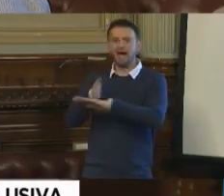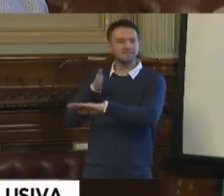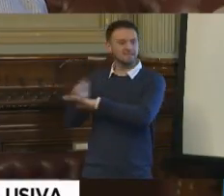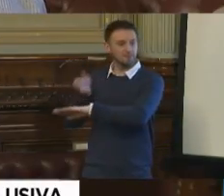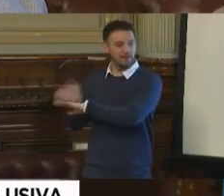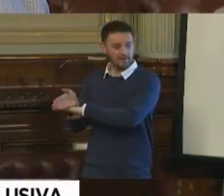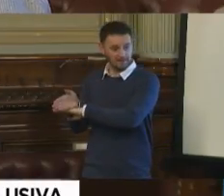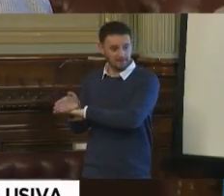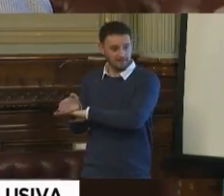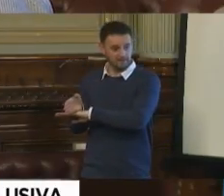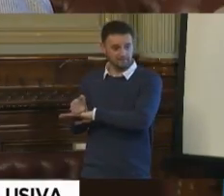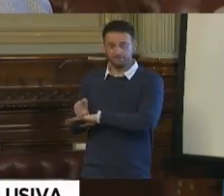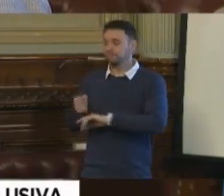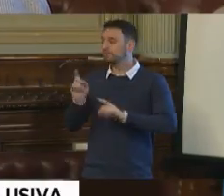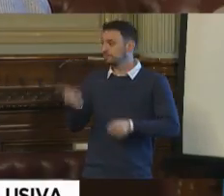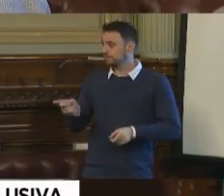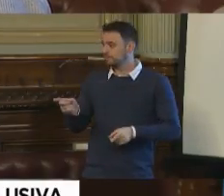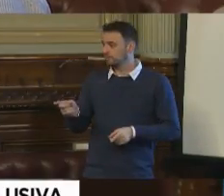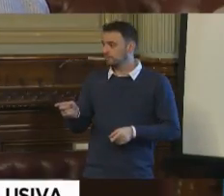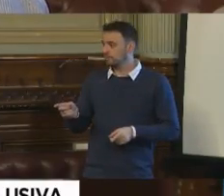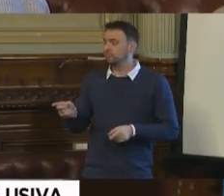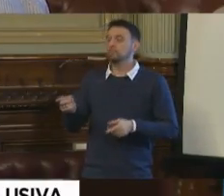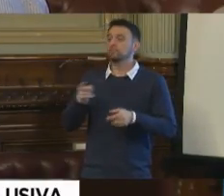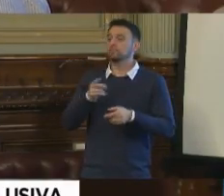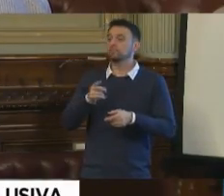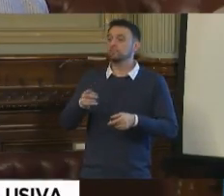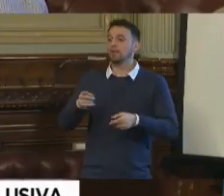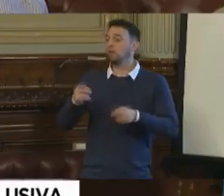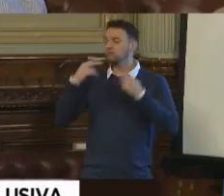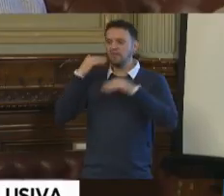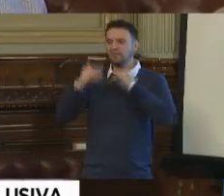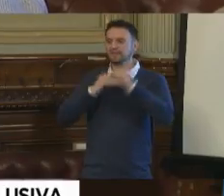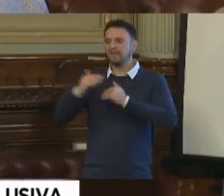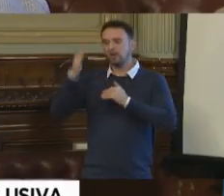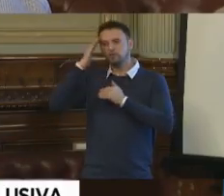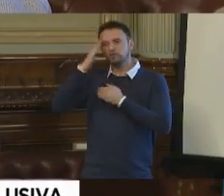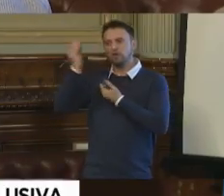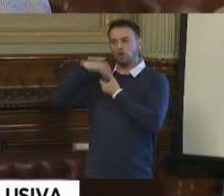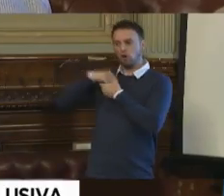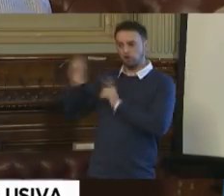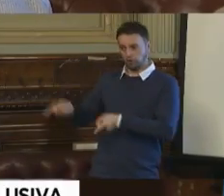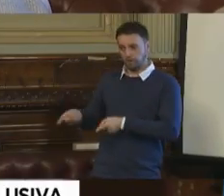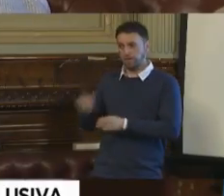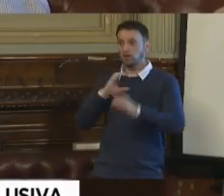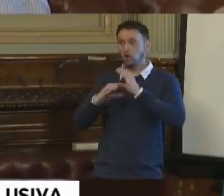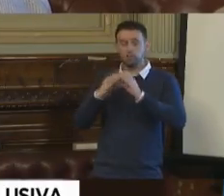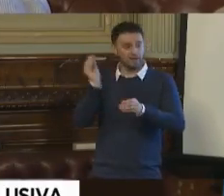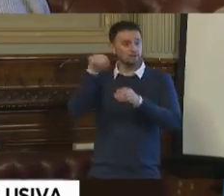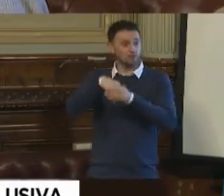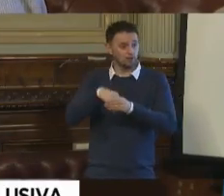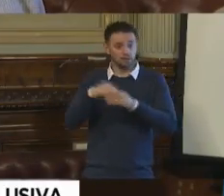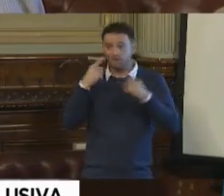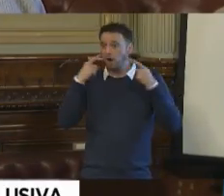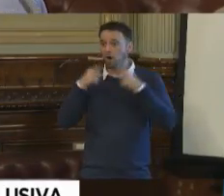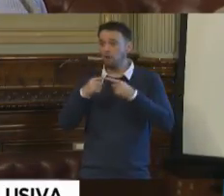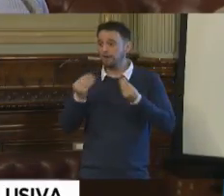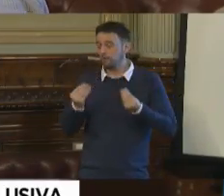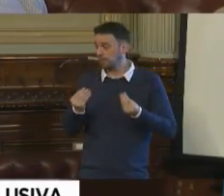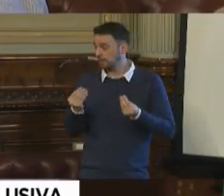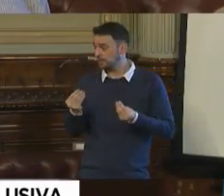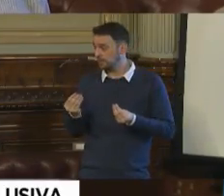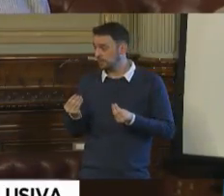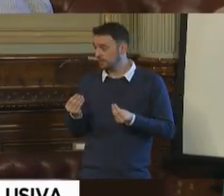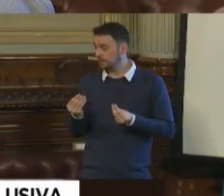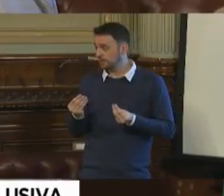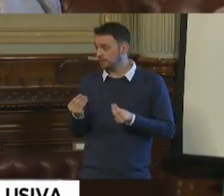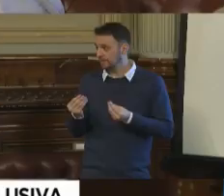la accesibilidad en accesibilidad universal y dentro de accesible universal en la cognitiva y en la comunicación inclusiva mi objetivo es quedarme sin